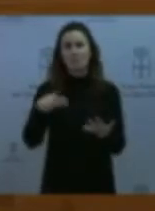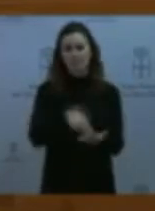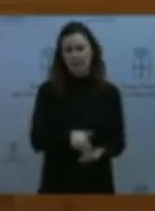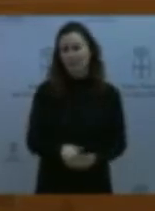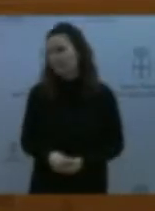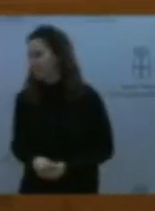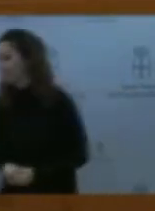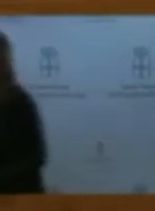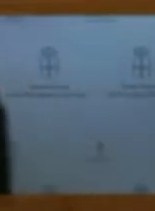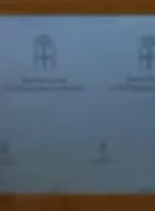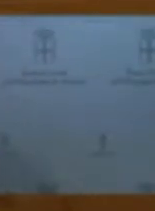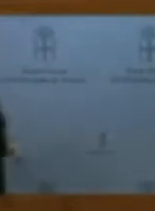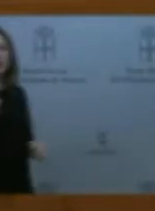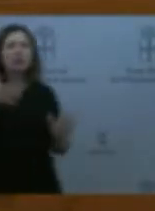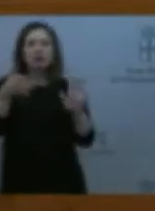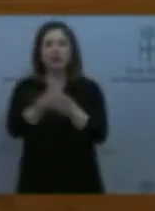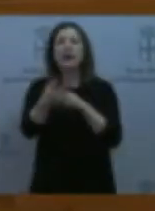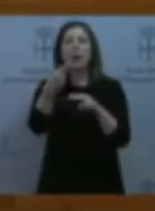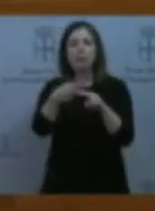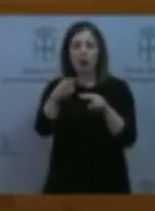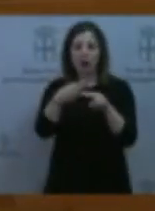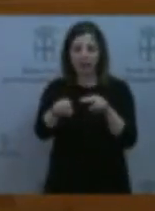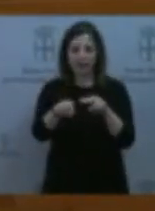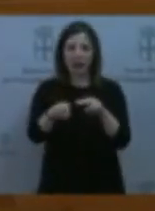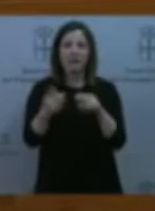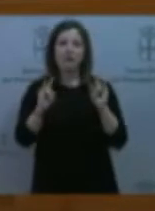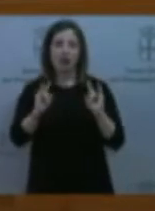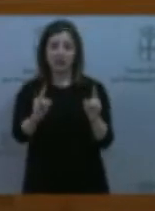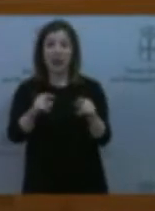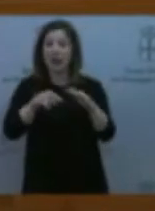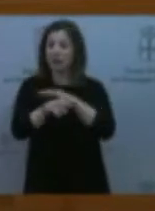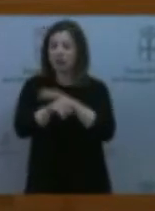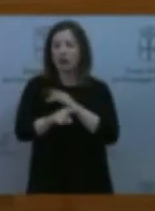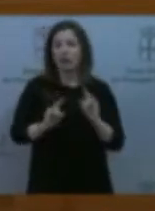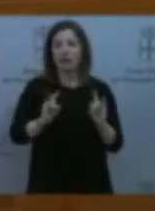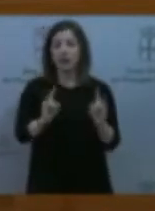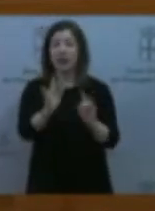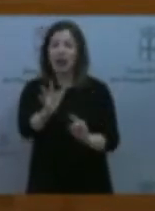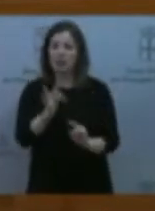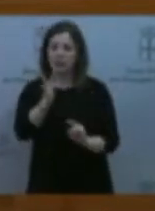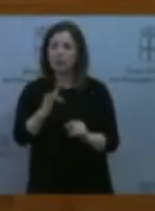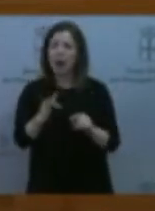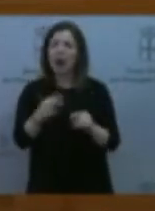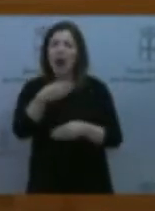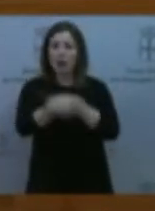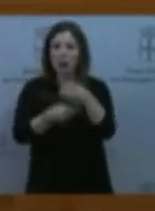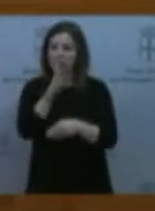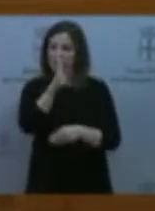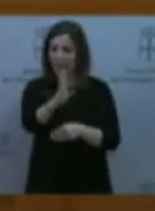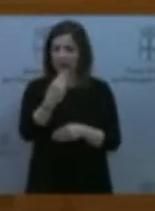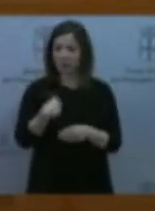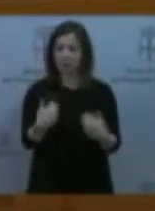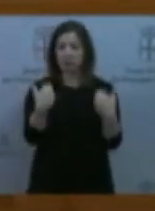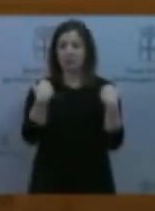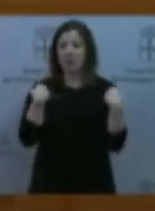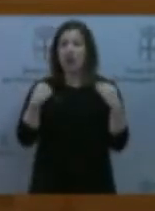Esto es gestión forestal. Además, hay actuaciones directas que desarrolla la Consejería, que dan prioridad a las que